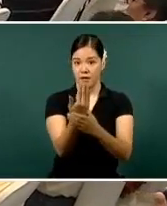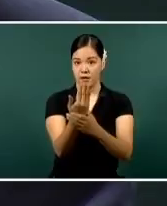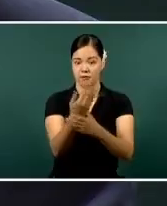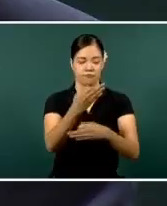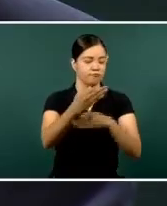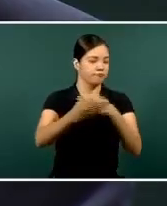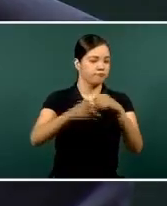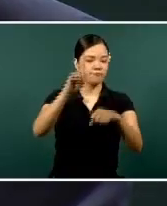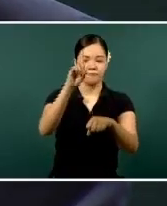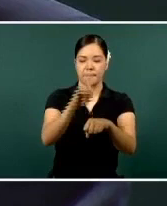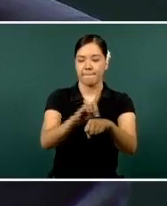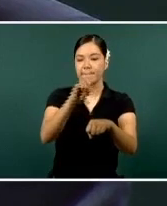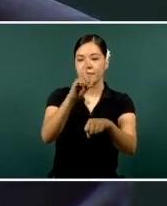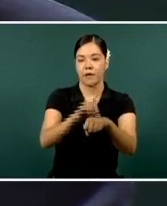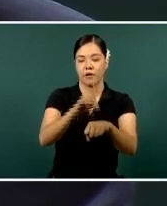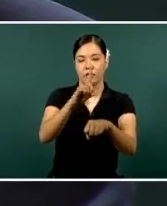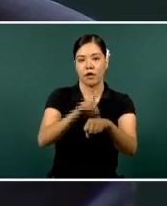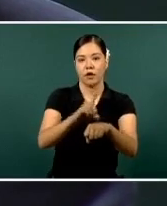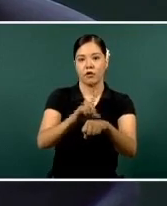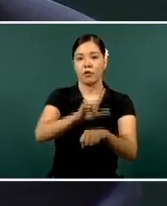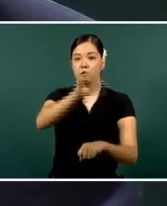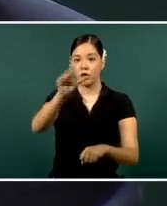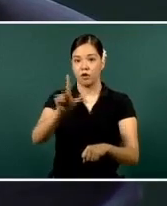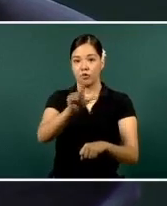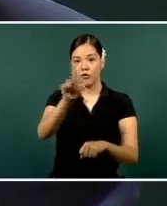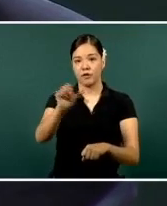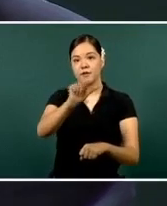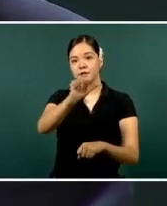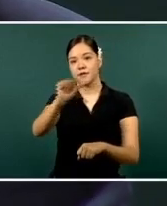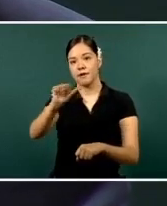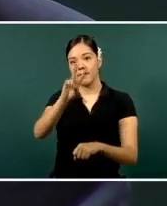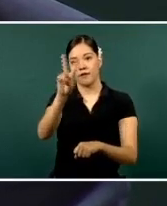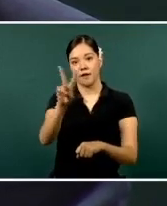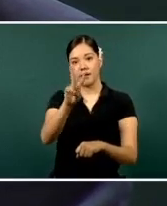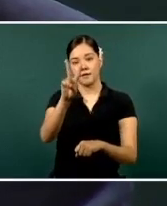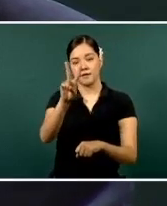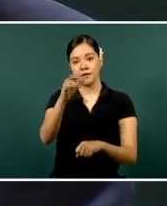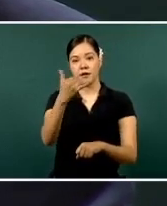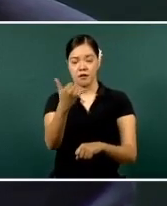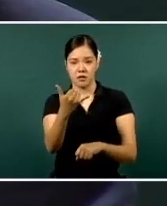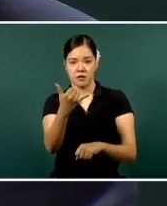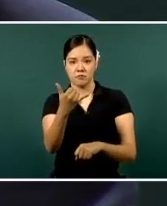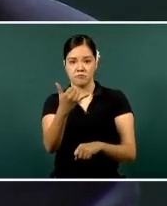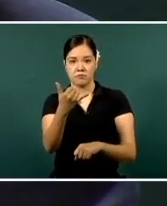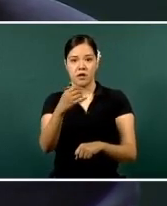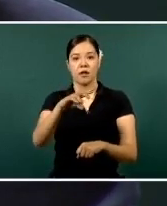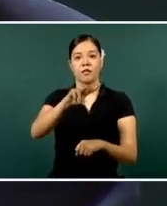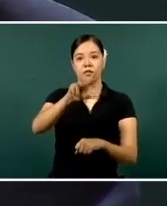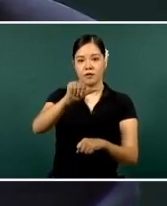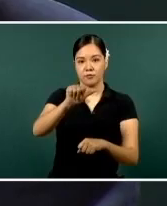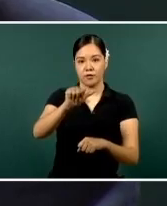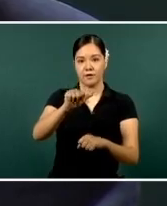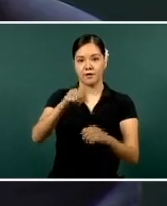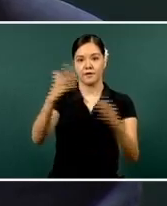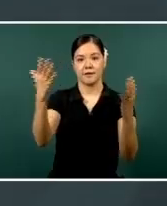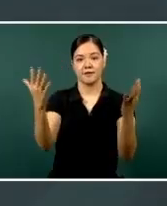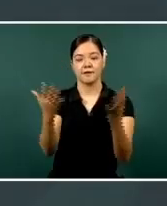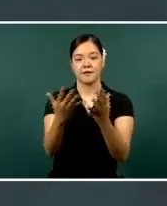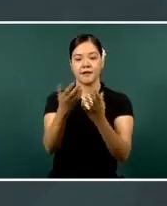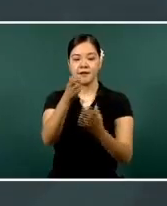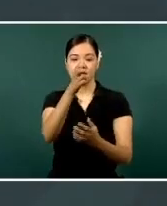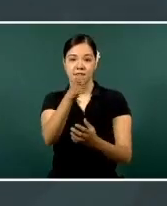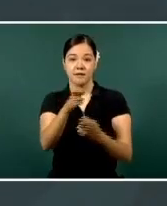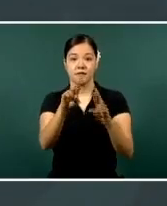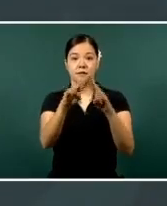todos los días, de lunes a viernes, y se celebran estas reuniones de